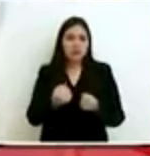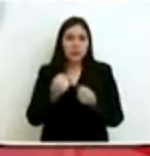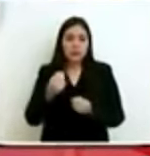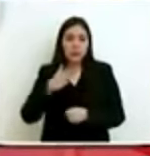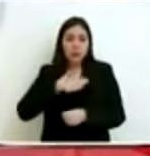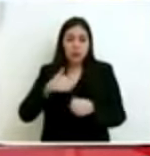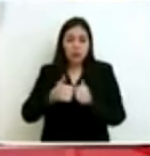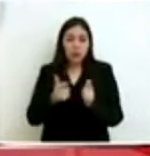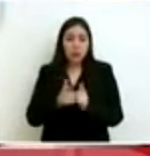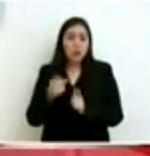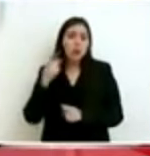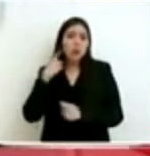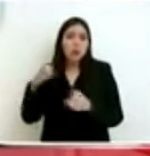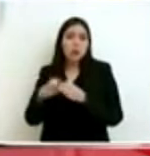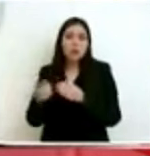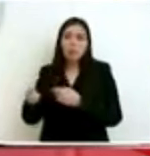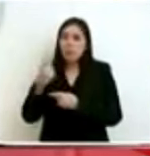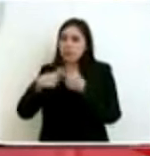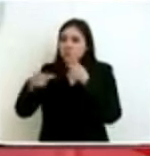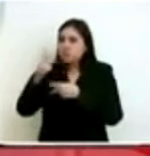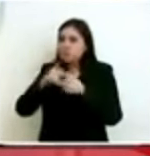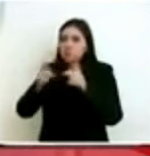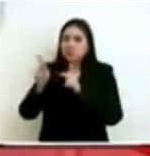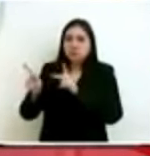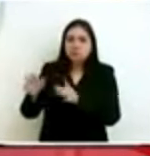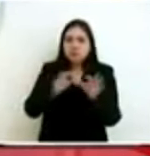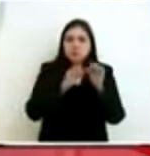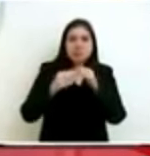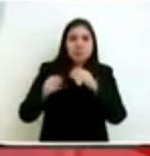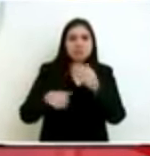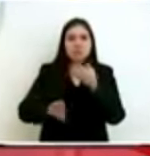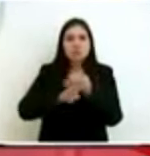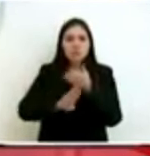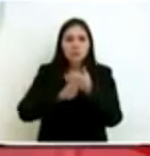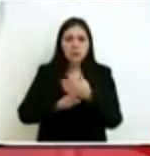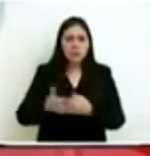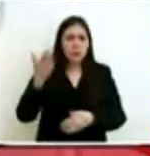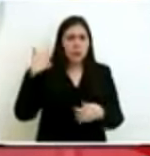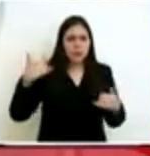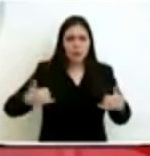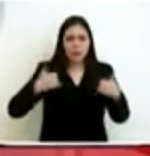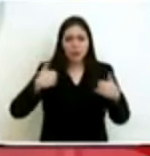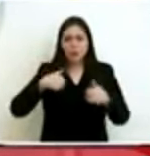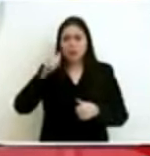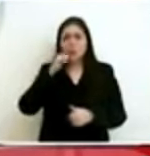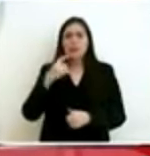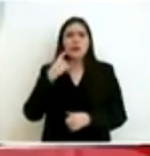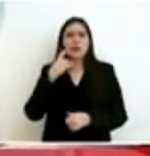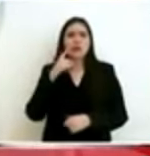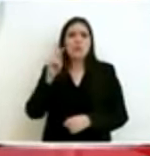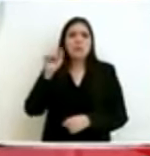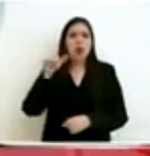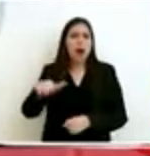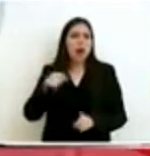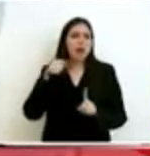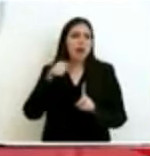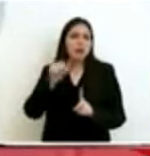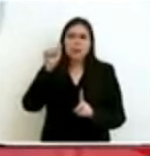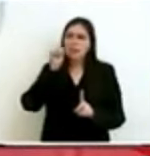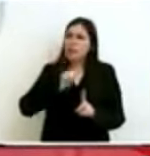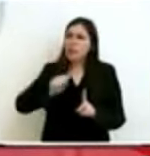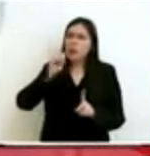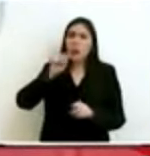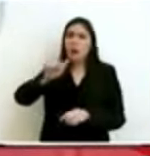Desde muy joven he luchado por la democracia desde el PAN, nunca en otro partido. En el PAN me